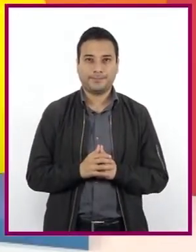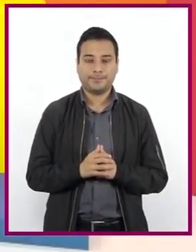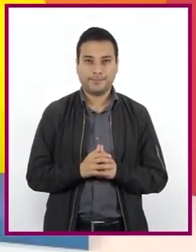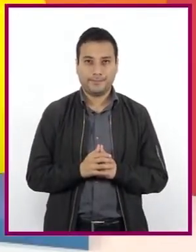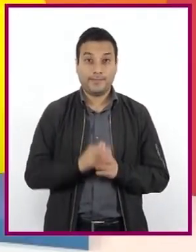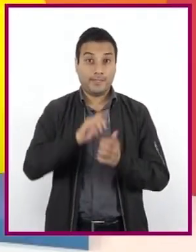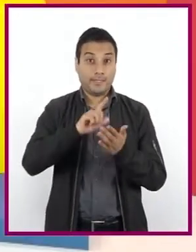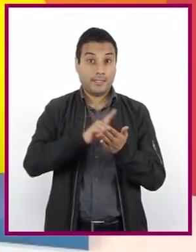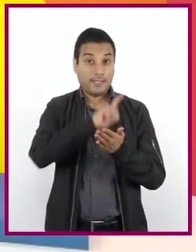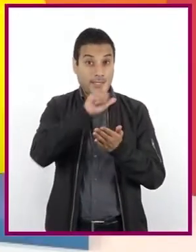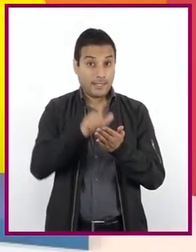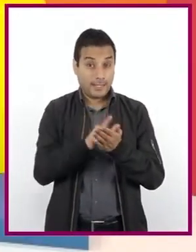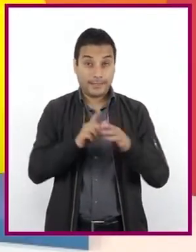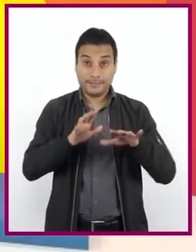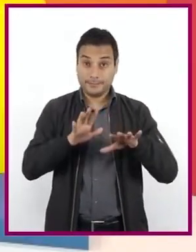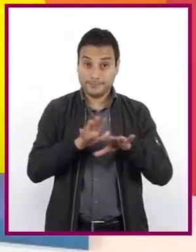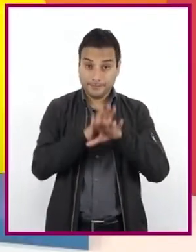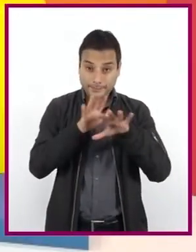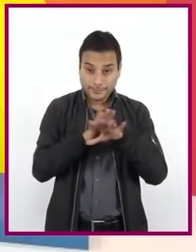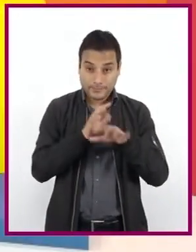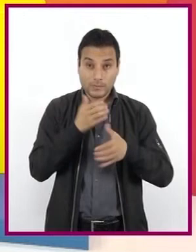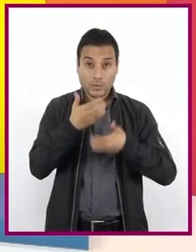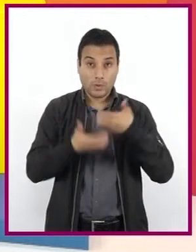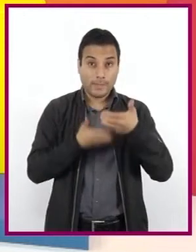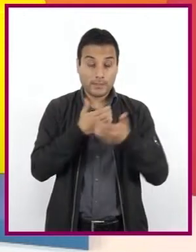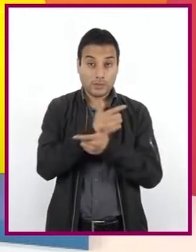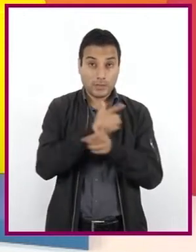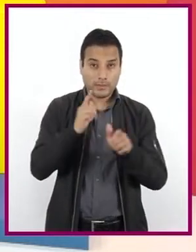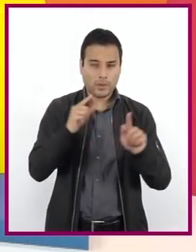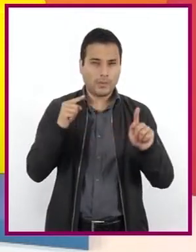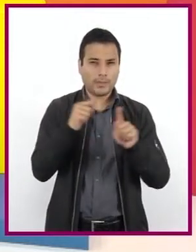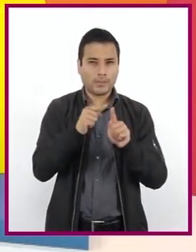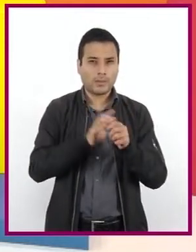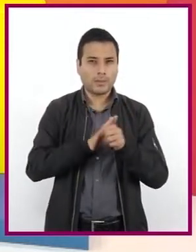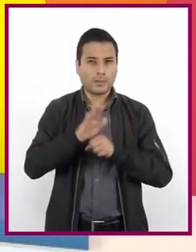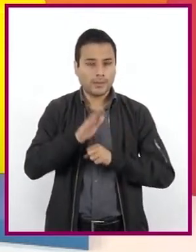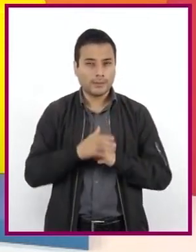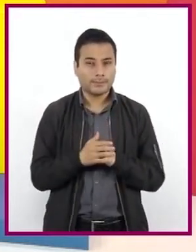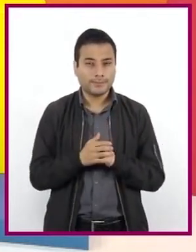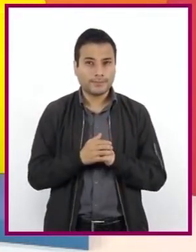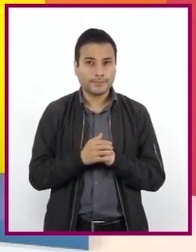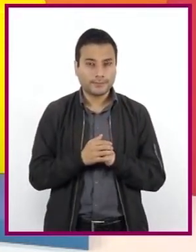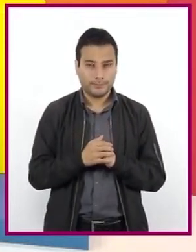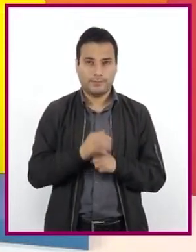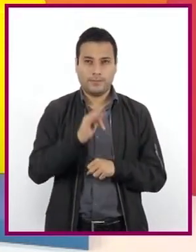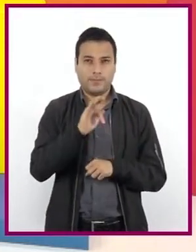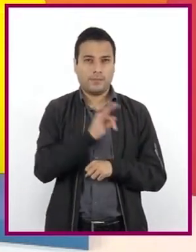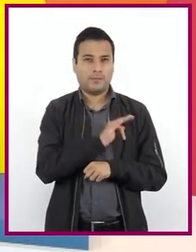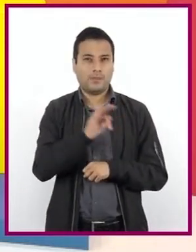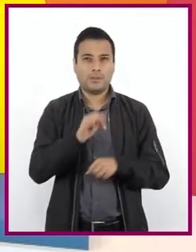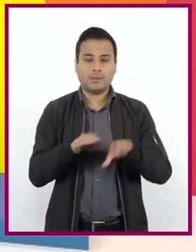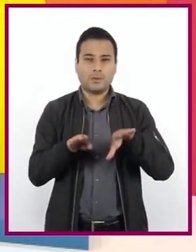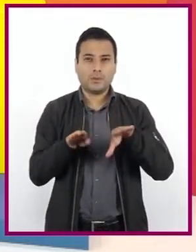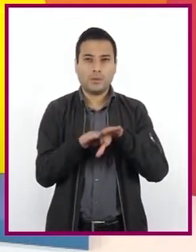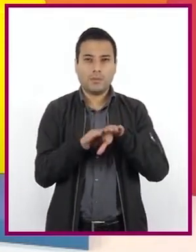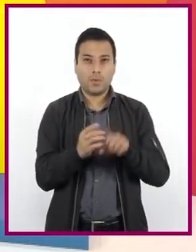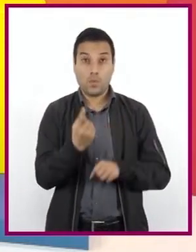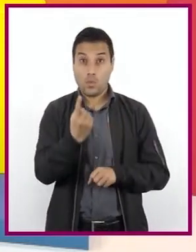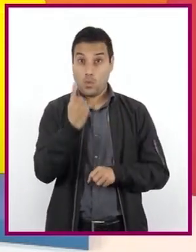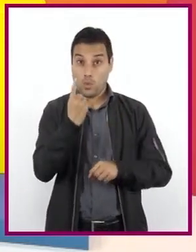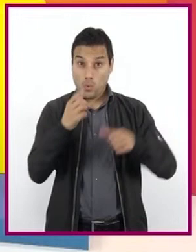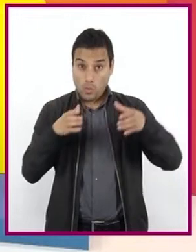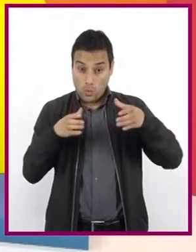reformas del libre comercio tenían como objeto romper el monopolio de los